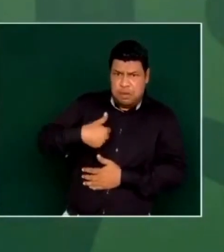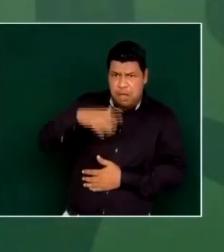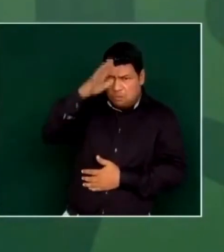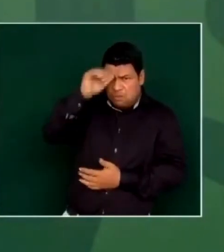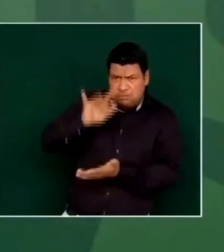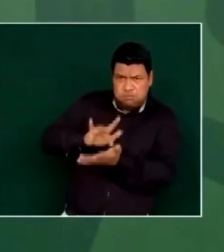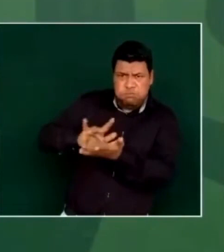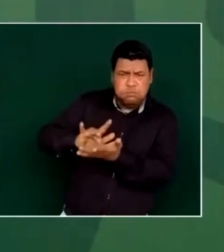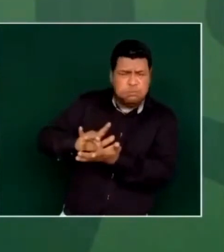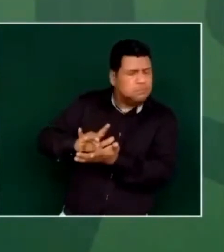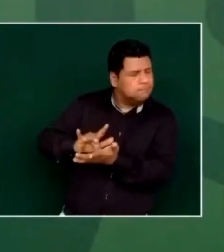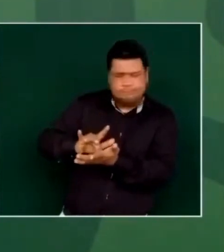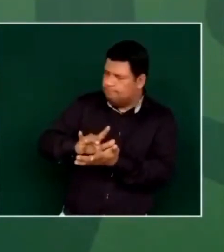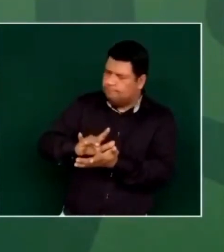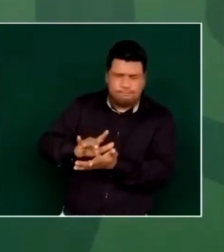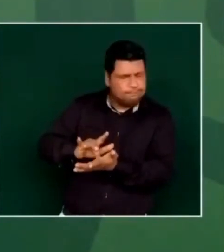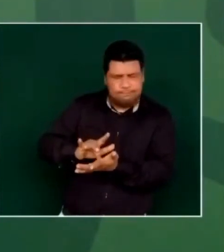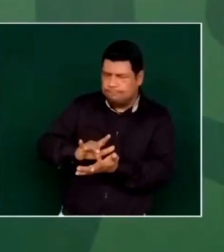reforma.